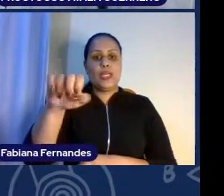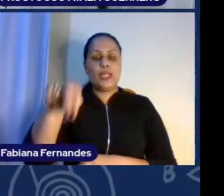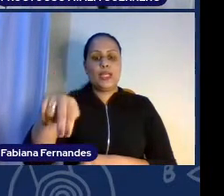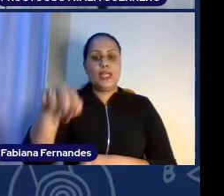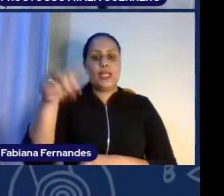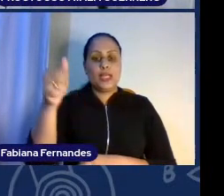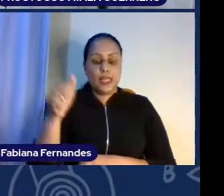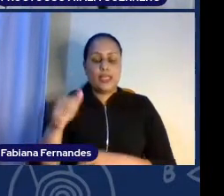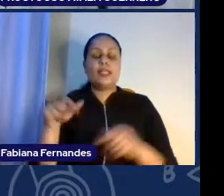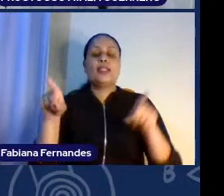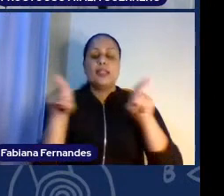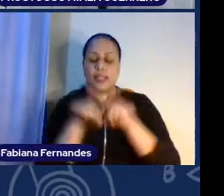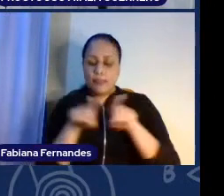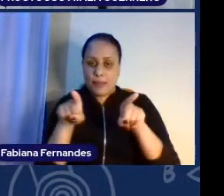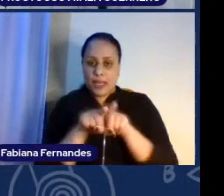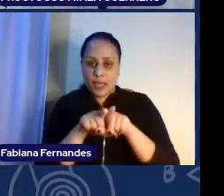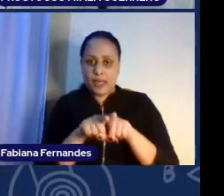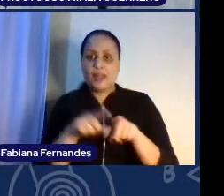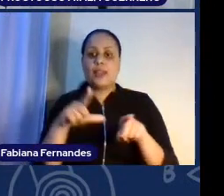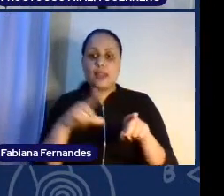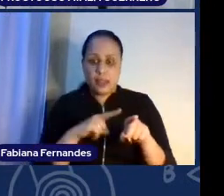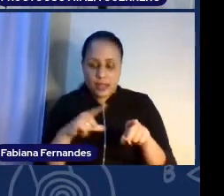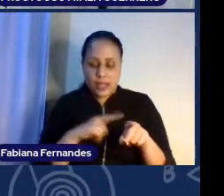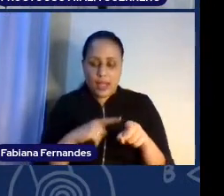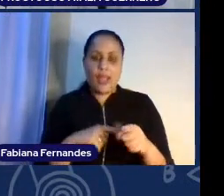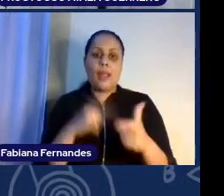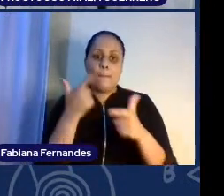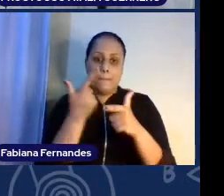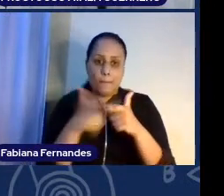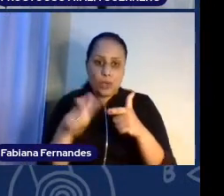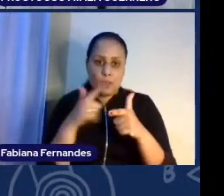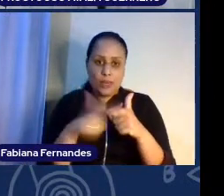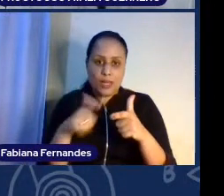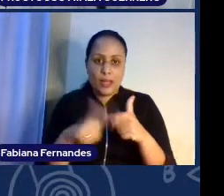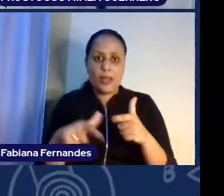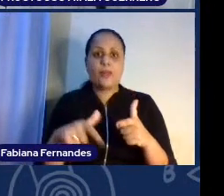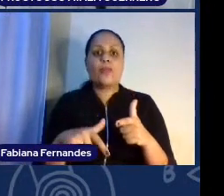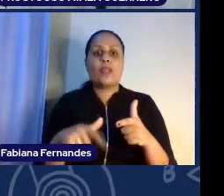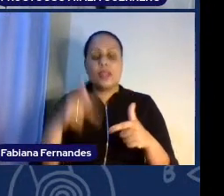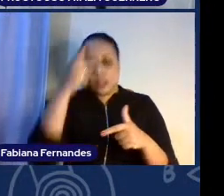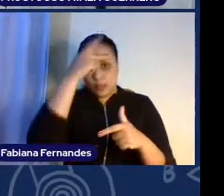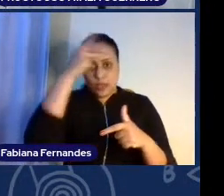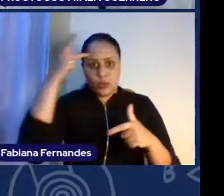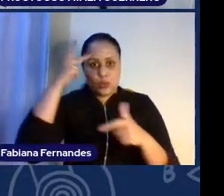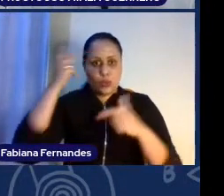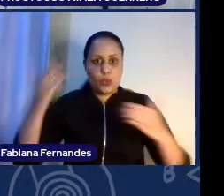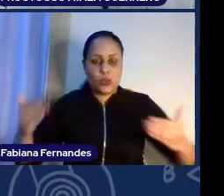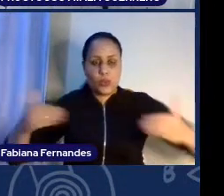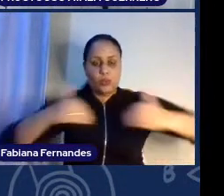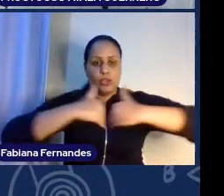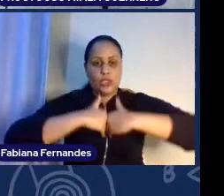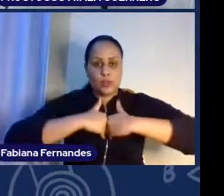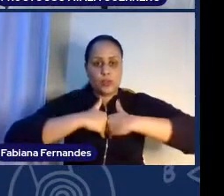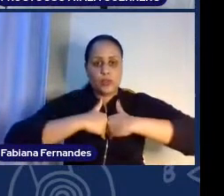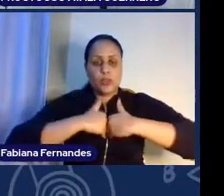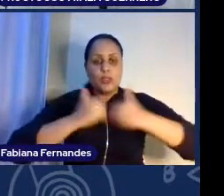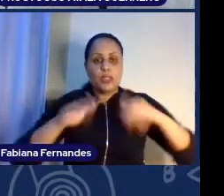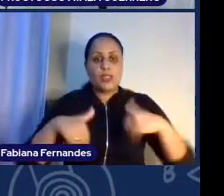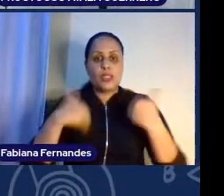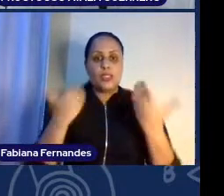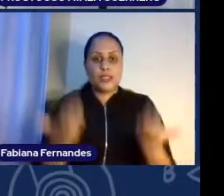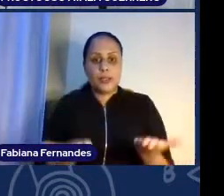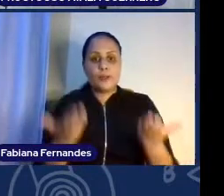también presenta alteraciones en los pacientes con autismo. Bueno, además de